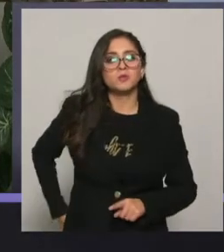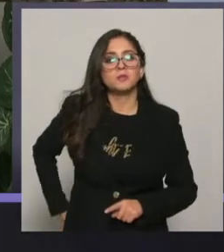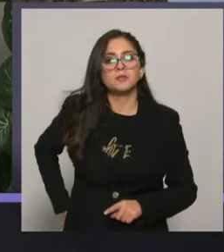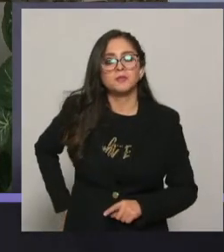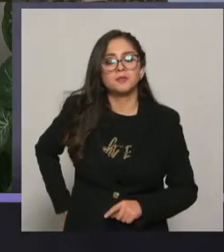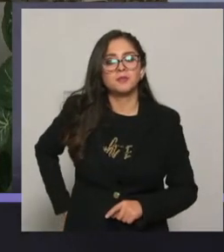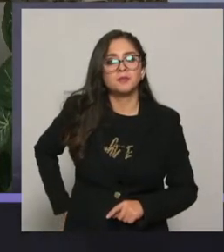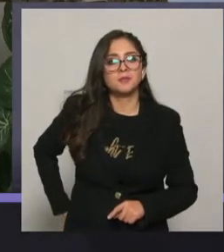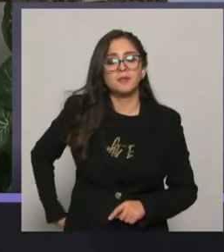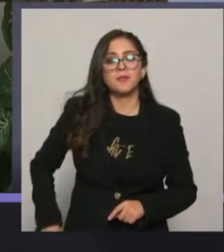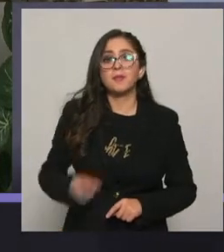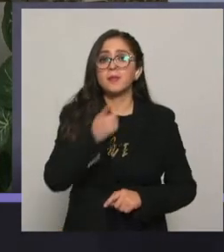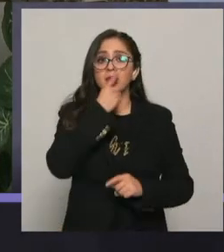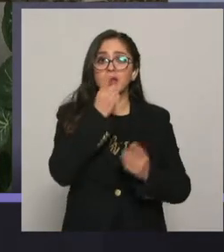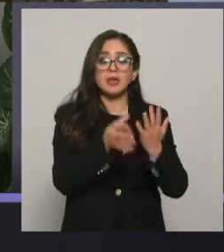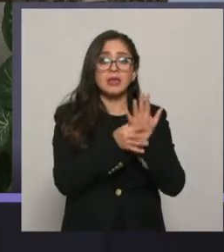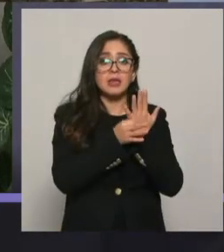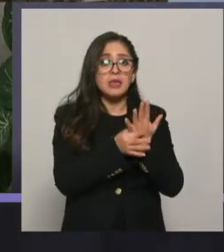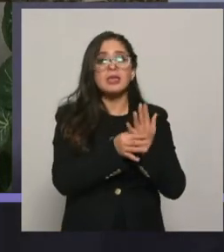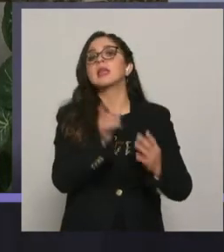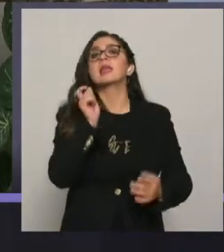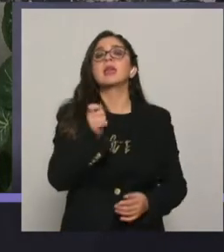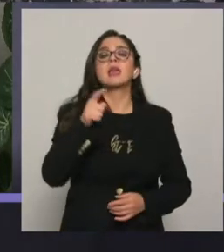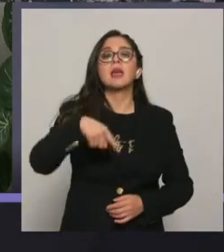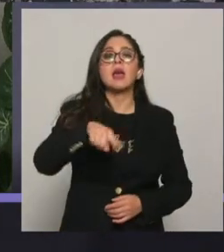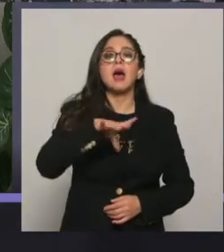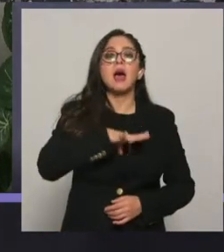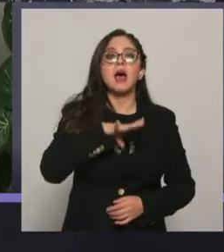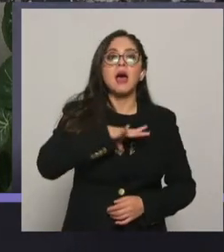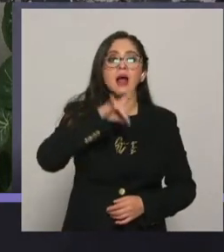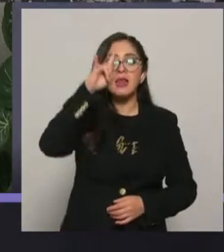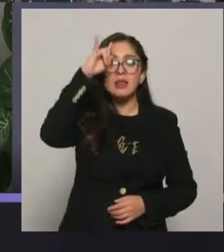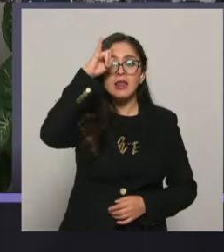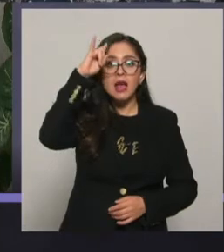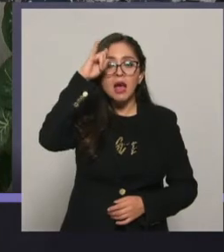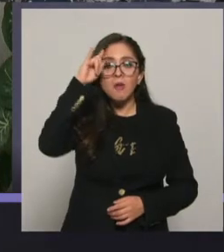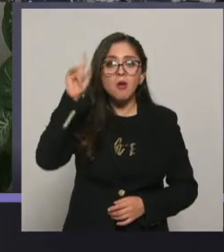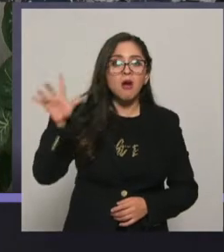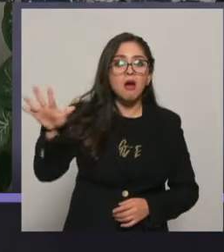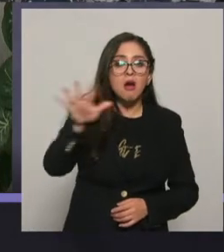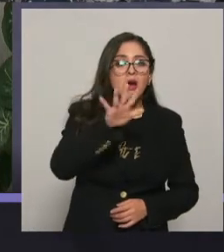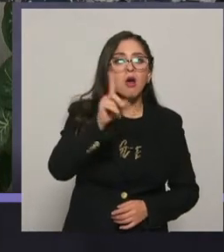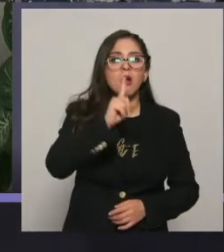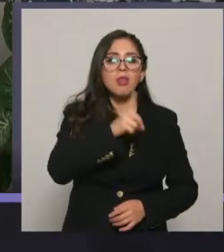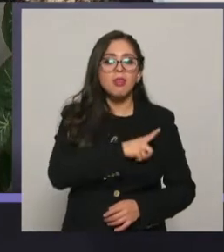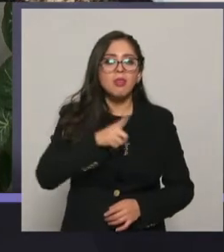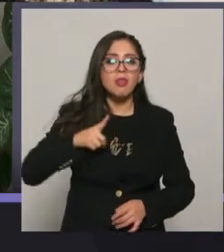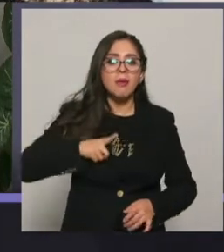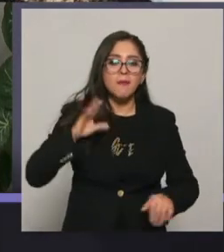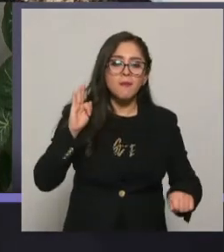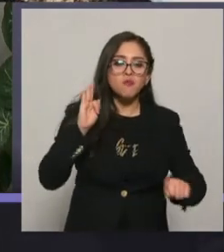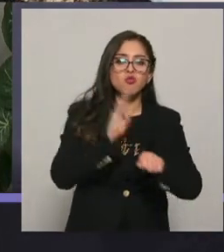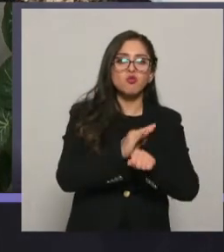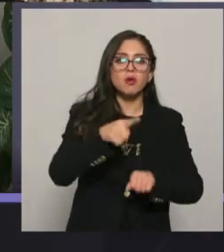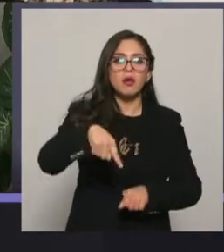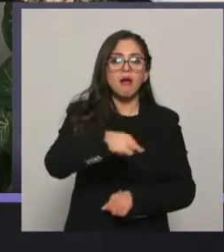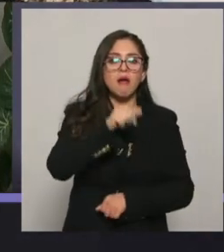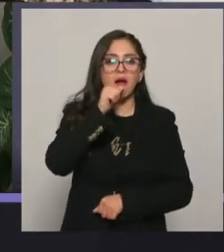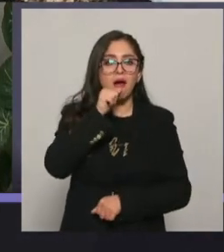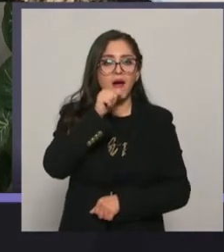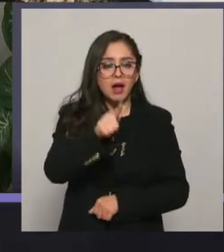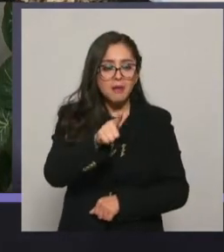cuenta que en ese momento el diablo anda desatado, entonces se tiene que proteger a las ánimas, ¿no? Ya